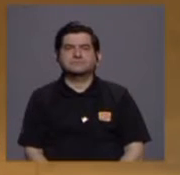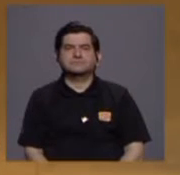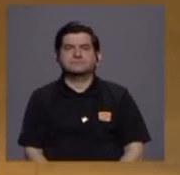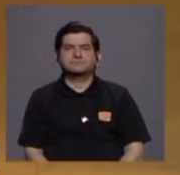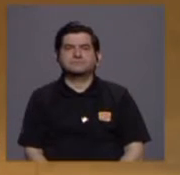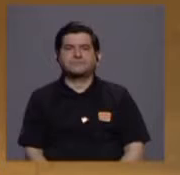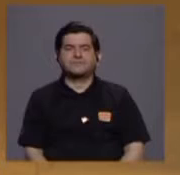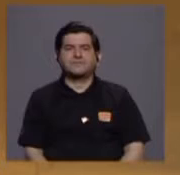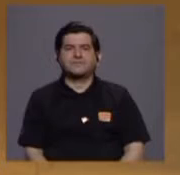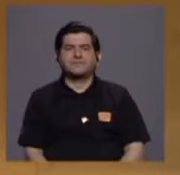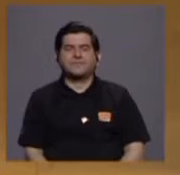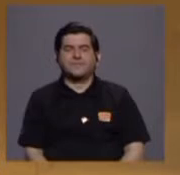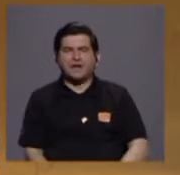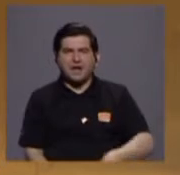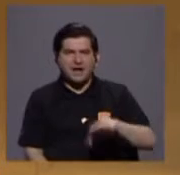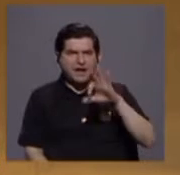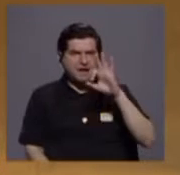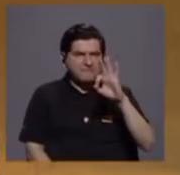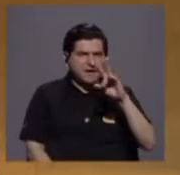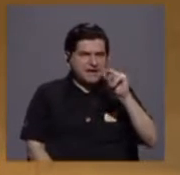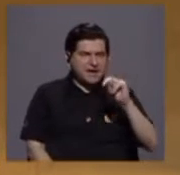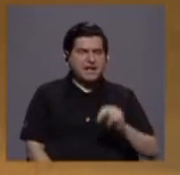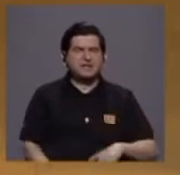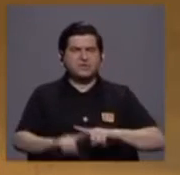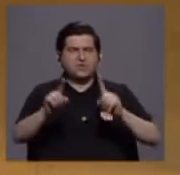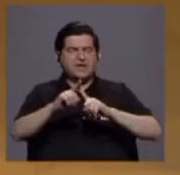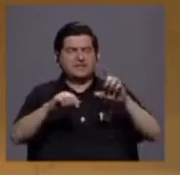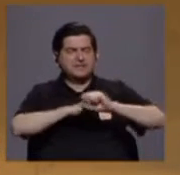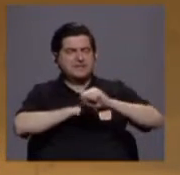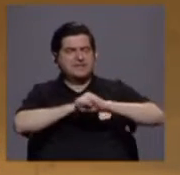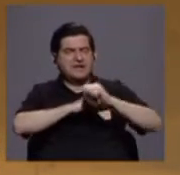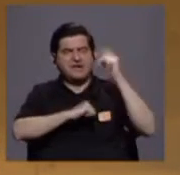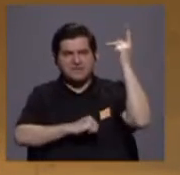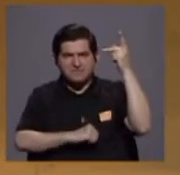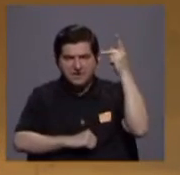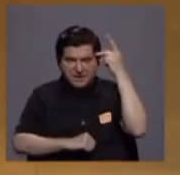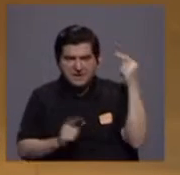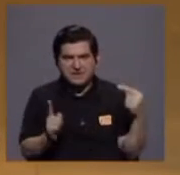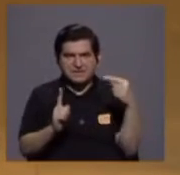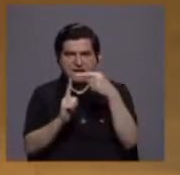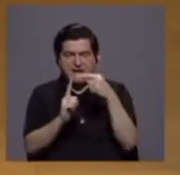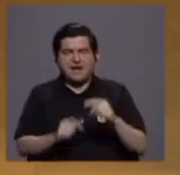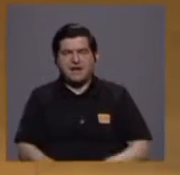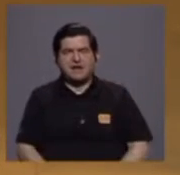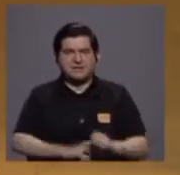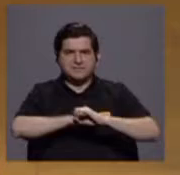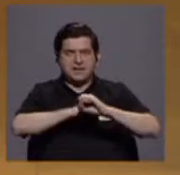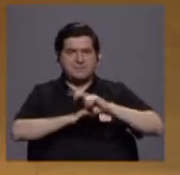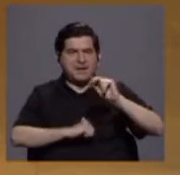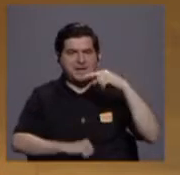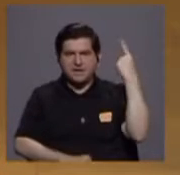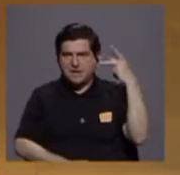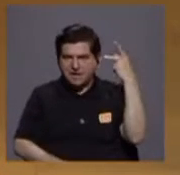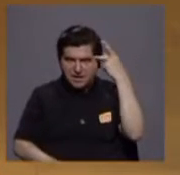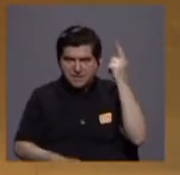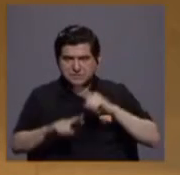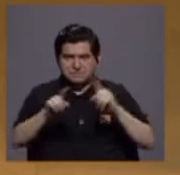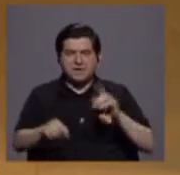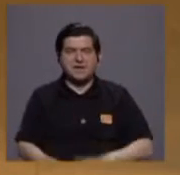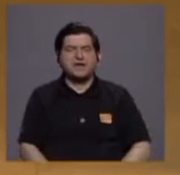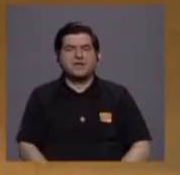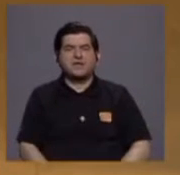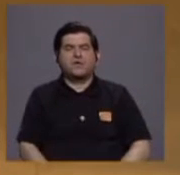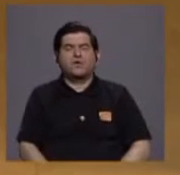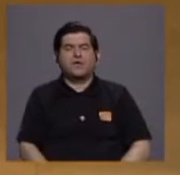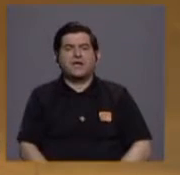Don Fernando ha estado en varias campañas políticas, hasta campañas no políticas, pero en la Federación de